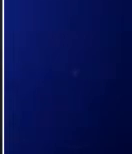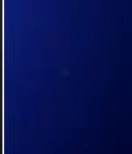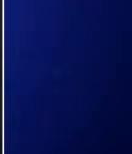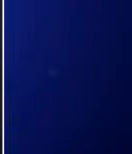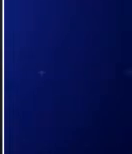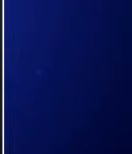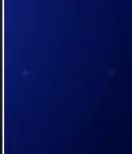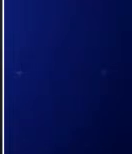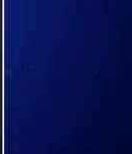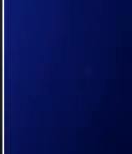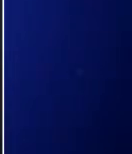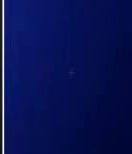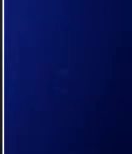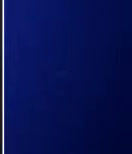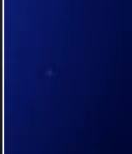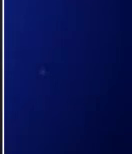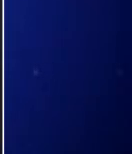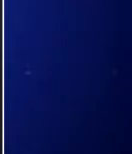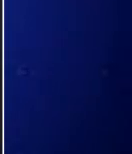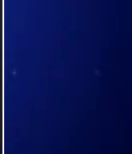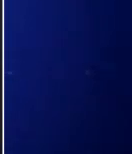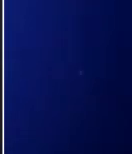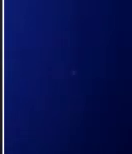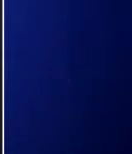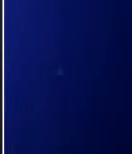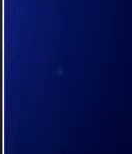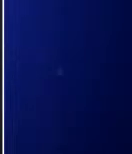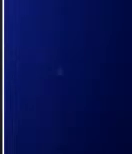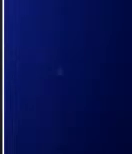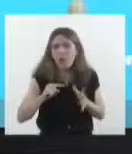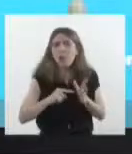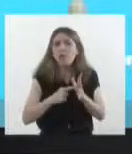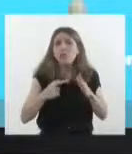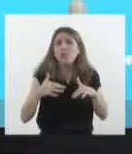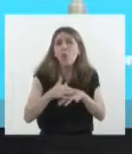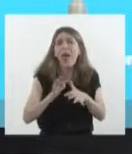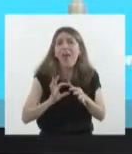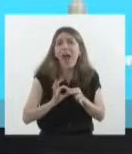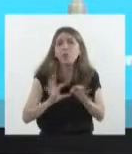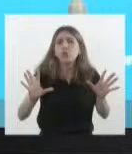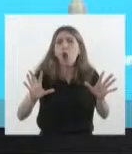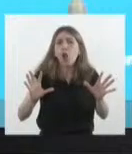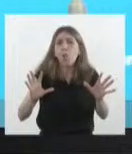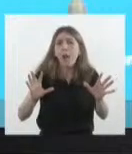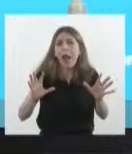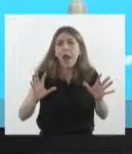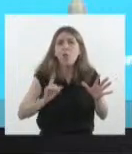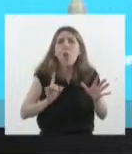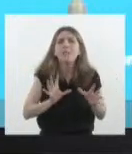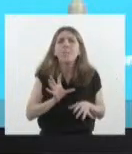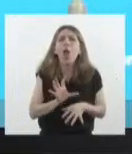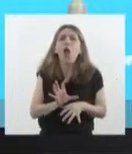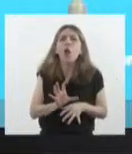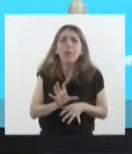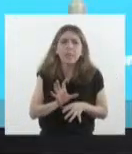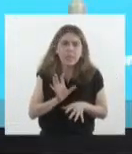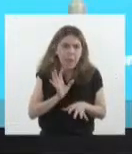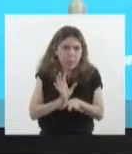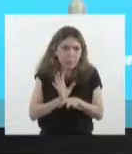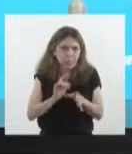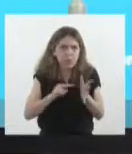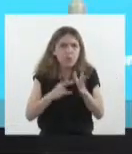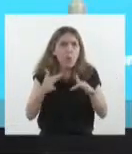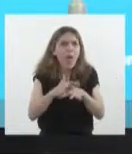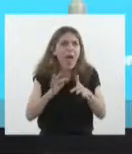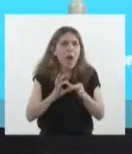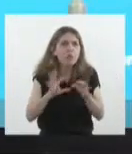acompañó con su voto. Las dos cosas son ciertas. A ver, Gabriel, dadas las circunstancias, ¿no? No tenés inversiones,